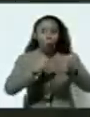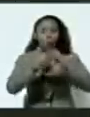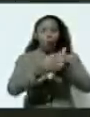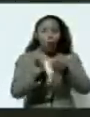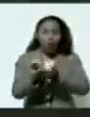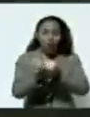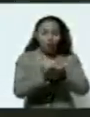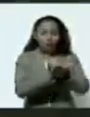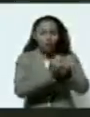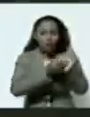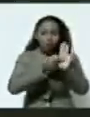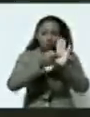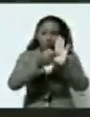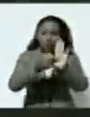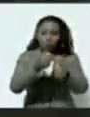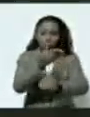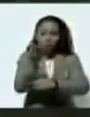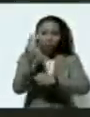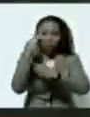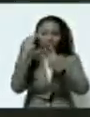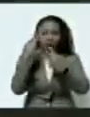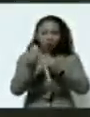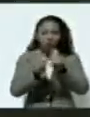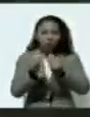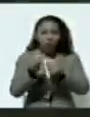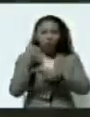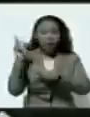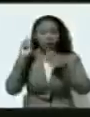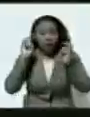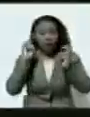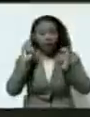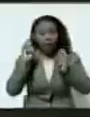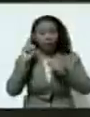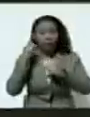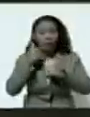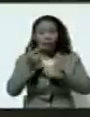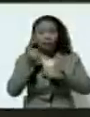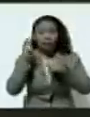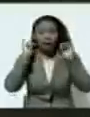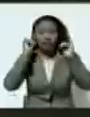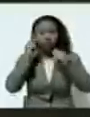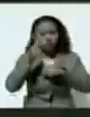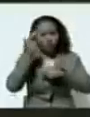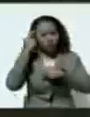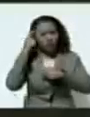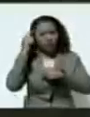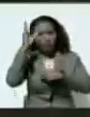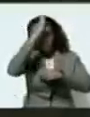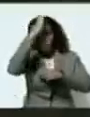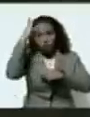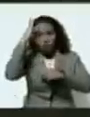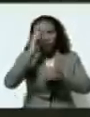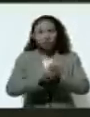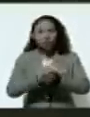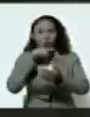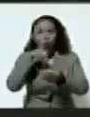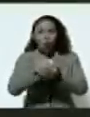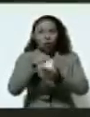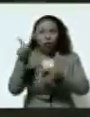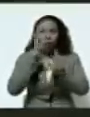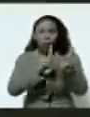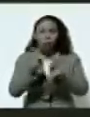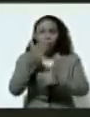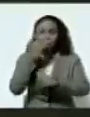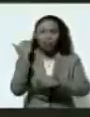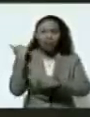recabando. Cuando aparece el tema de la fulana fiesta, ustedes saben que Diosdado mencionó en su programa el